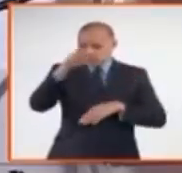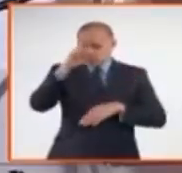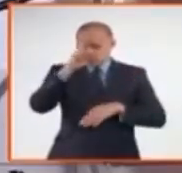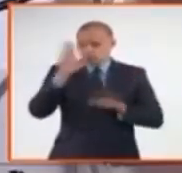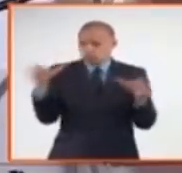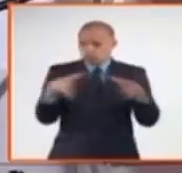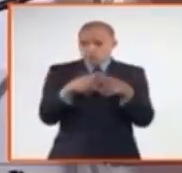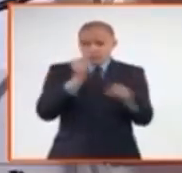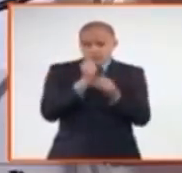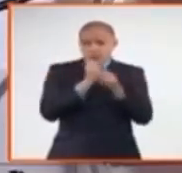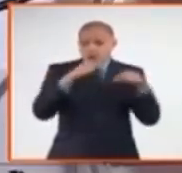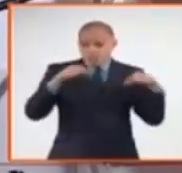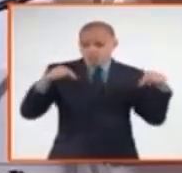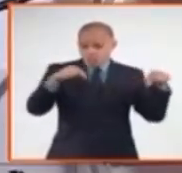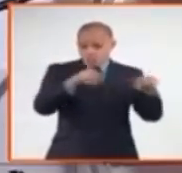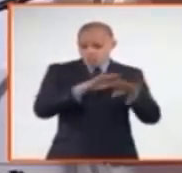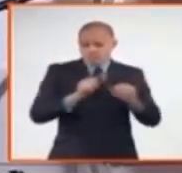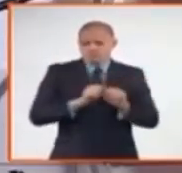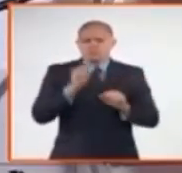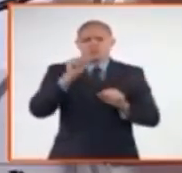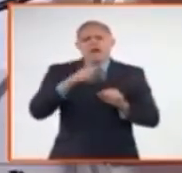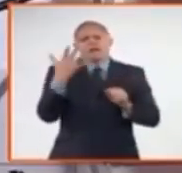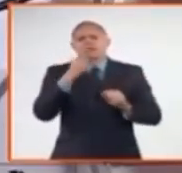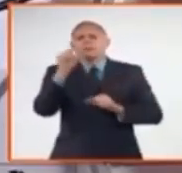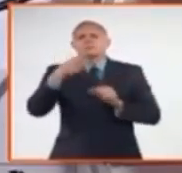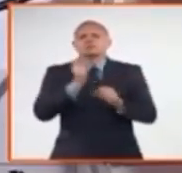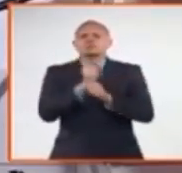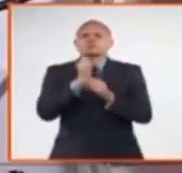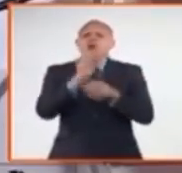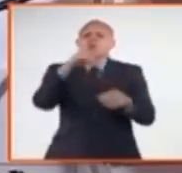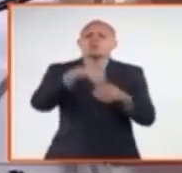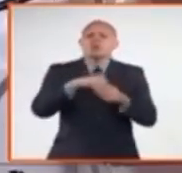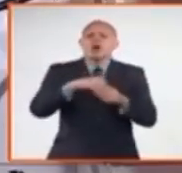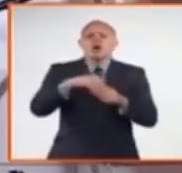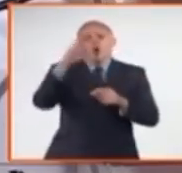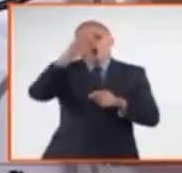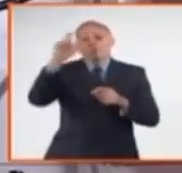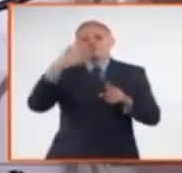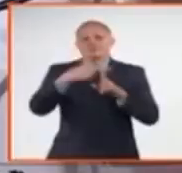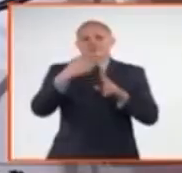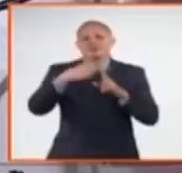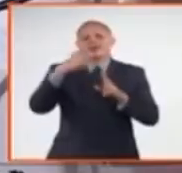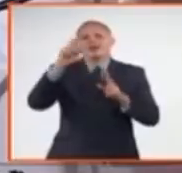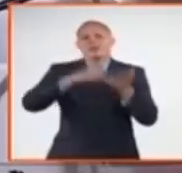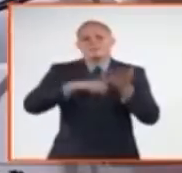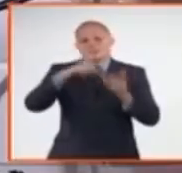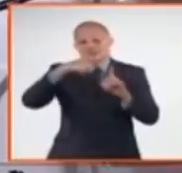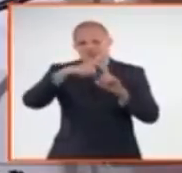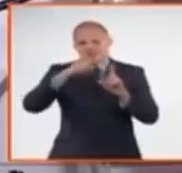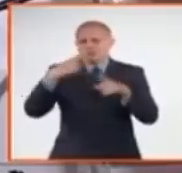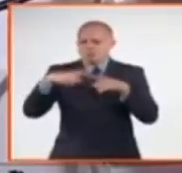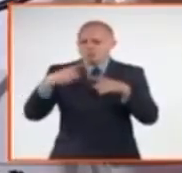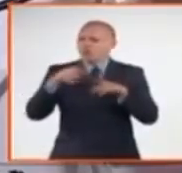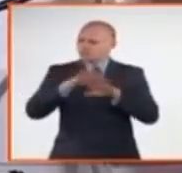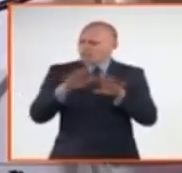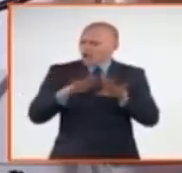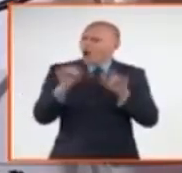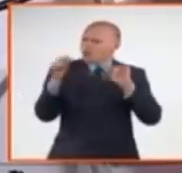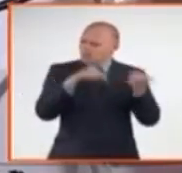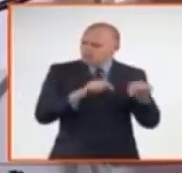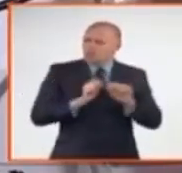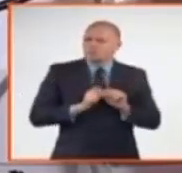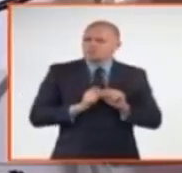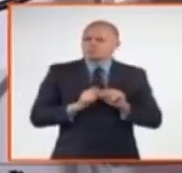grupo por ejemplo del ipk el doctor manuel que tiene buenos diseños son estudios también que se diseña salomé se recomienda